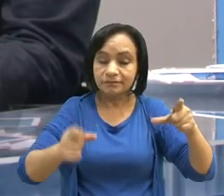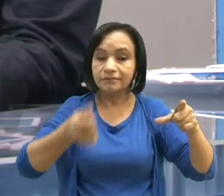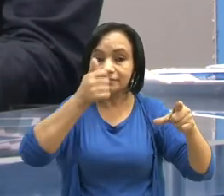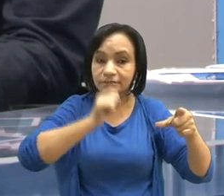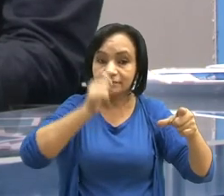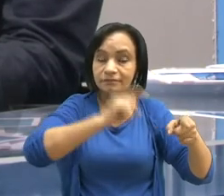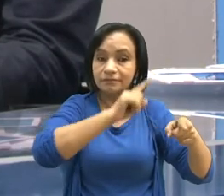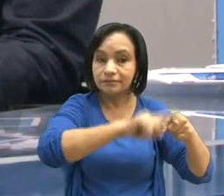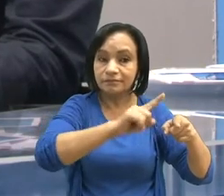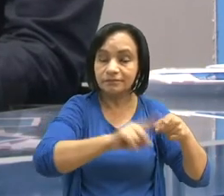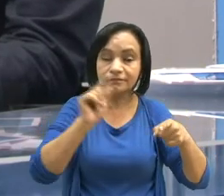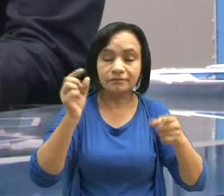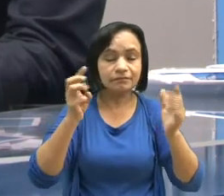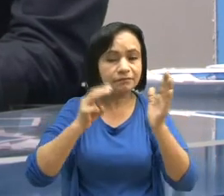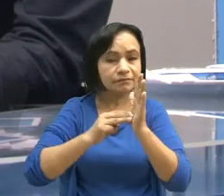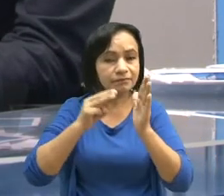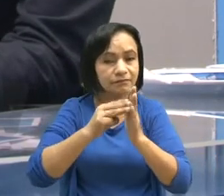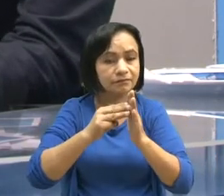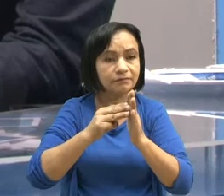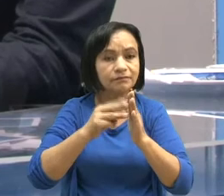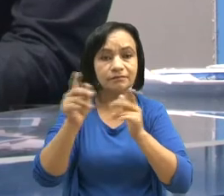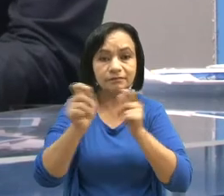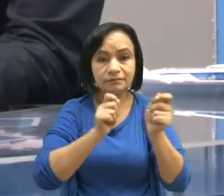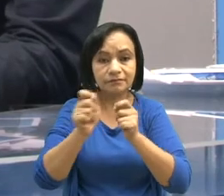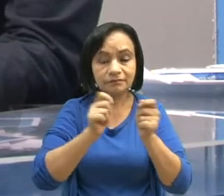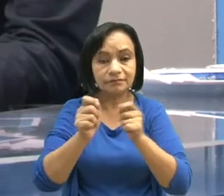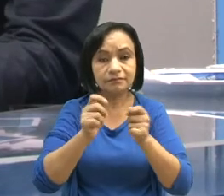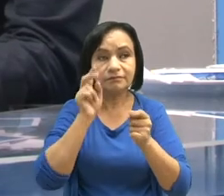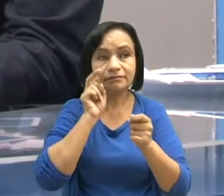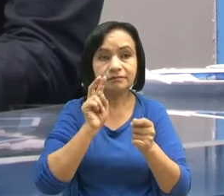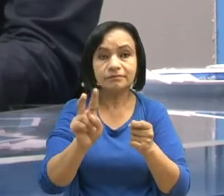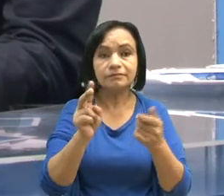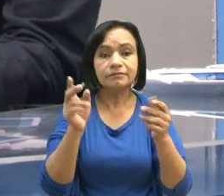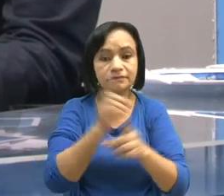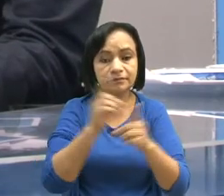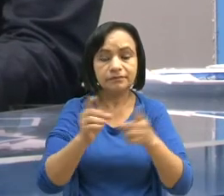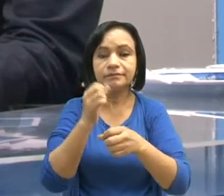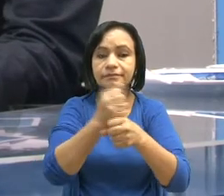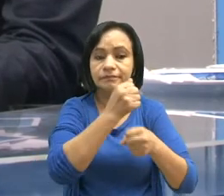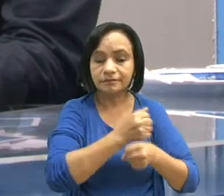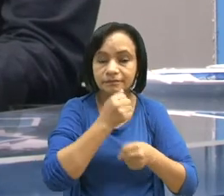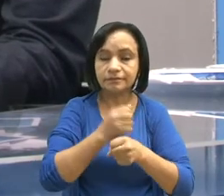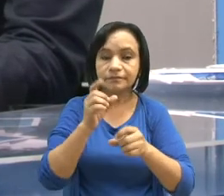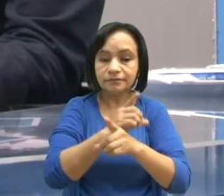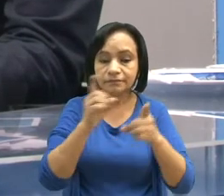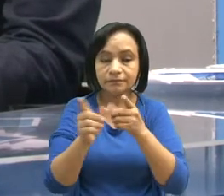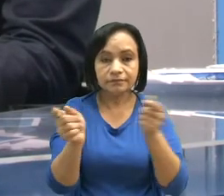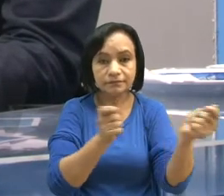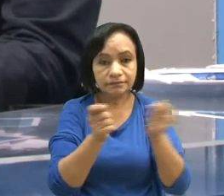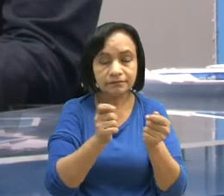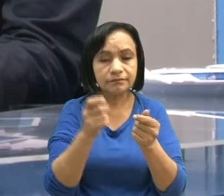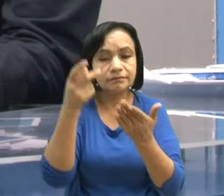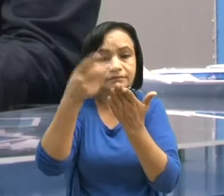proyectos donde se invierten millones y millones de dólares, como nosotros lo vemos aquí, deben de operarse, deben mantenerse. Y